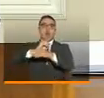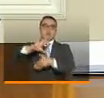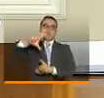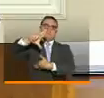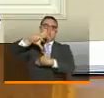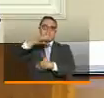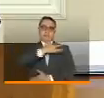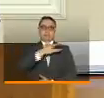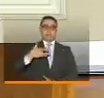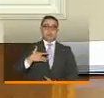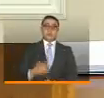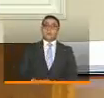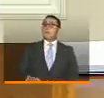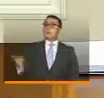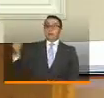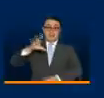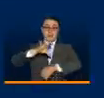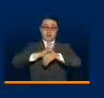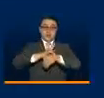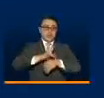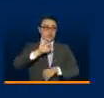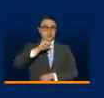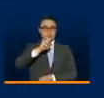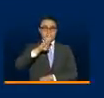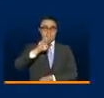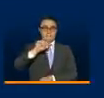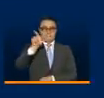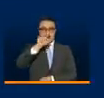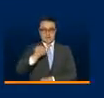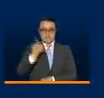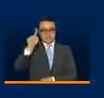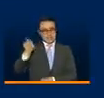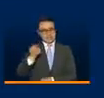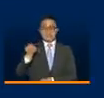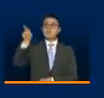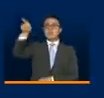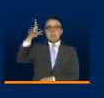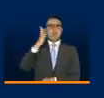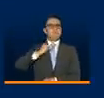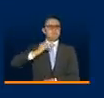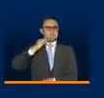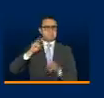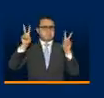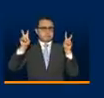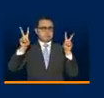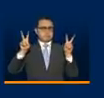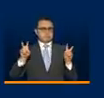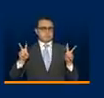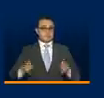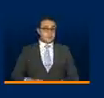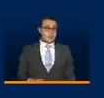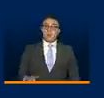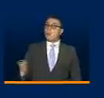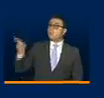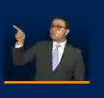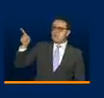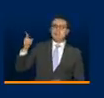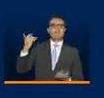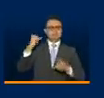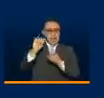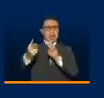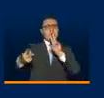de la Salud. Y doctor Jarbas Barbosa, usted es un experto en todas estas materias, pero sobre todo usted ha validado, ha